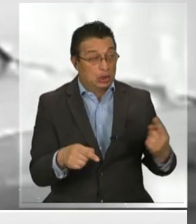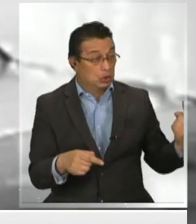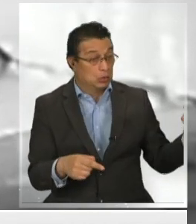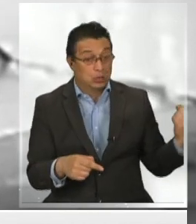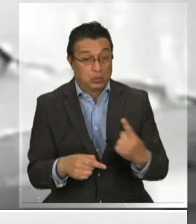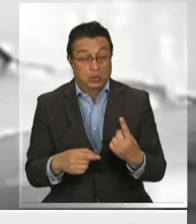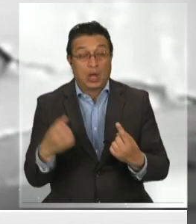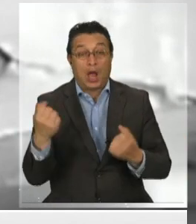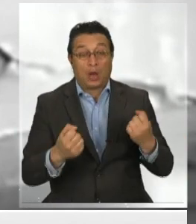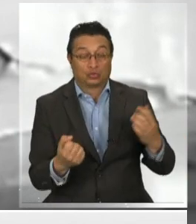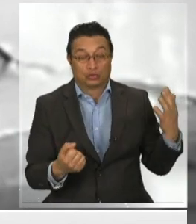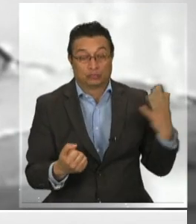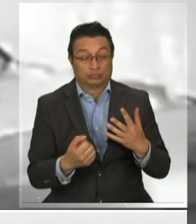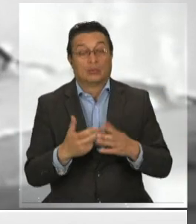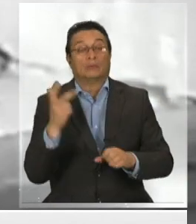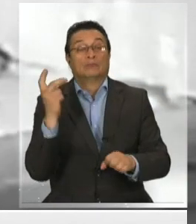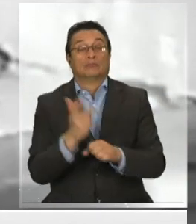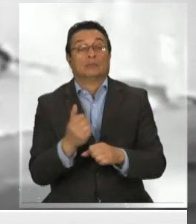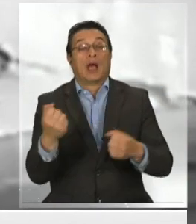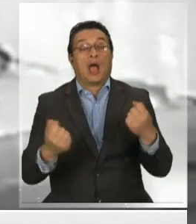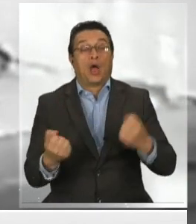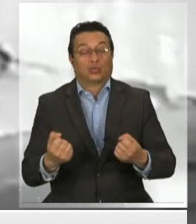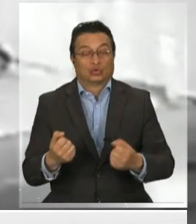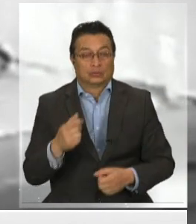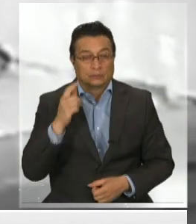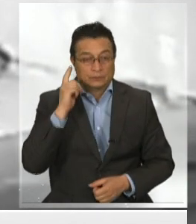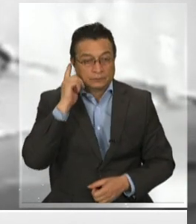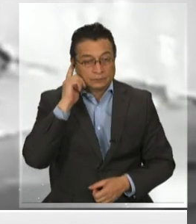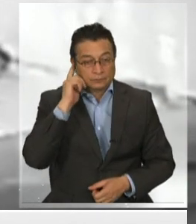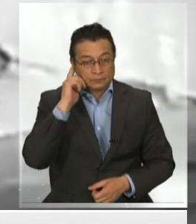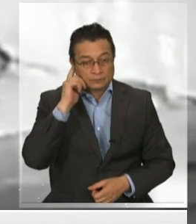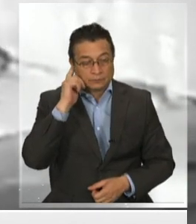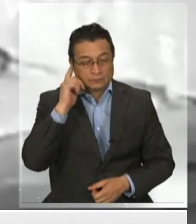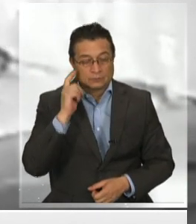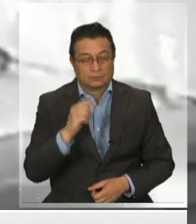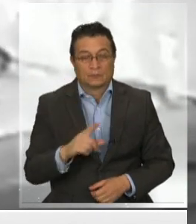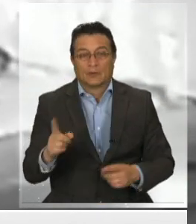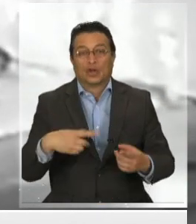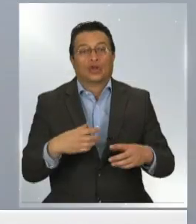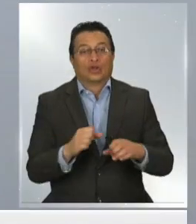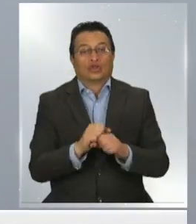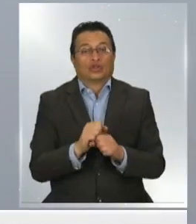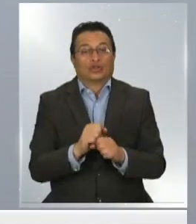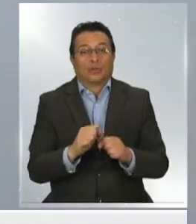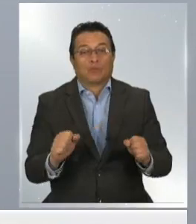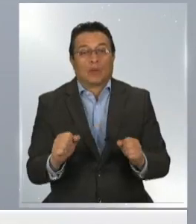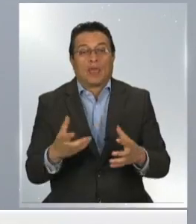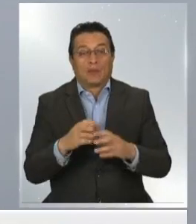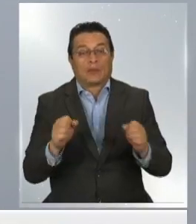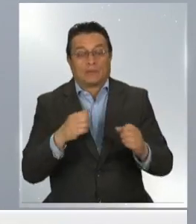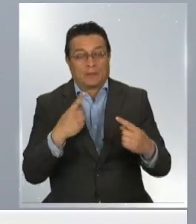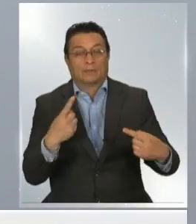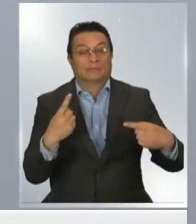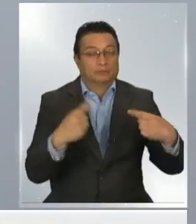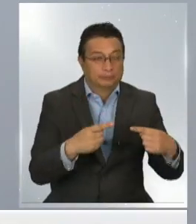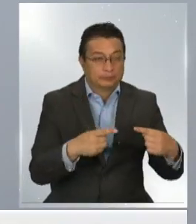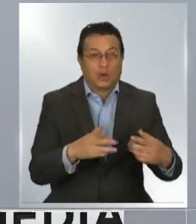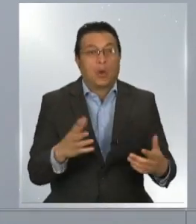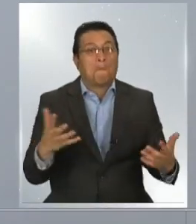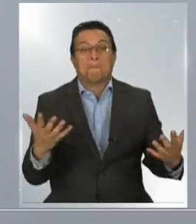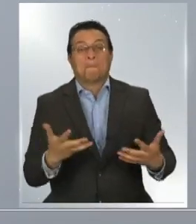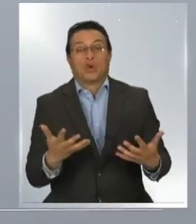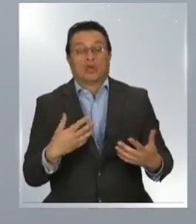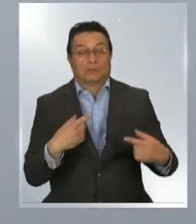en un vehículo para quitarles el automóvil. Era imposible enfrentarse a estos tipos